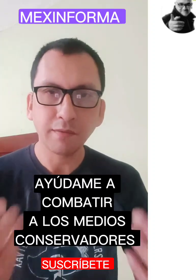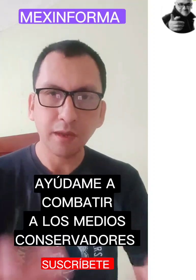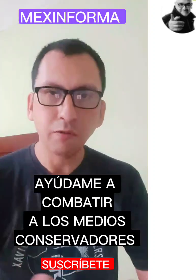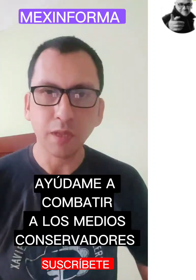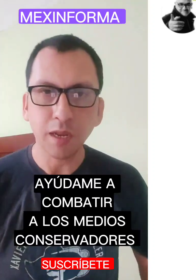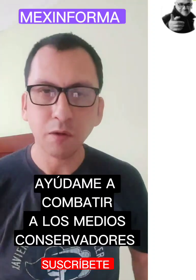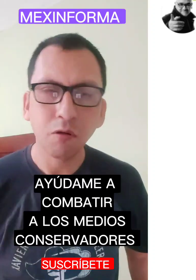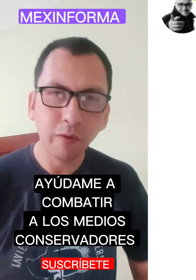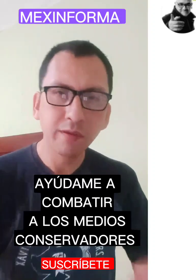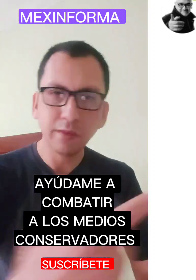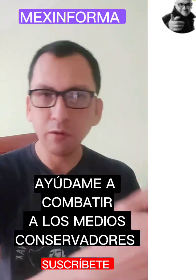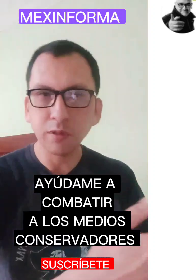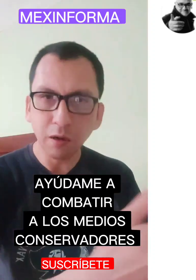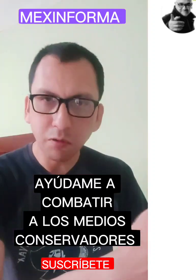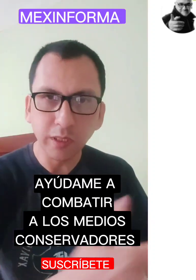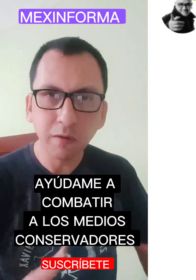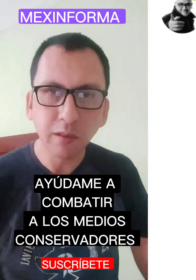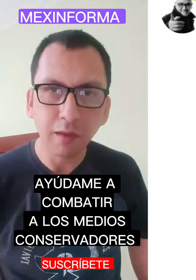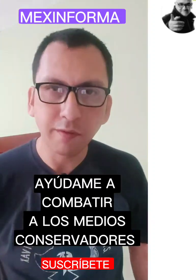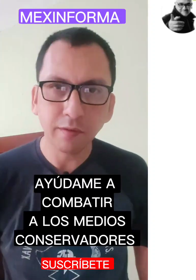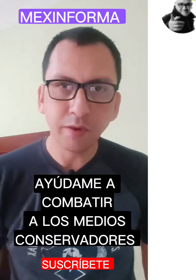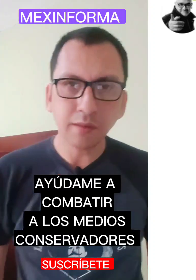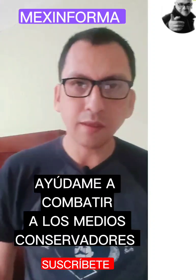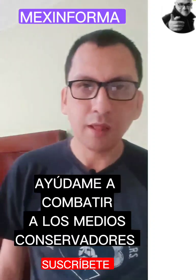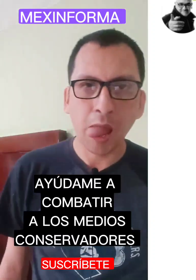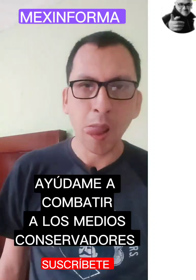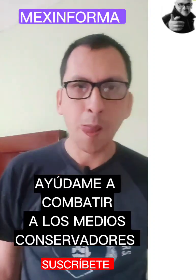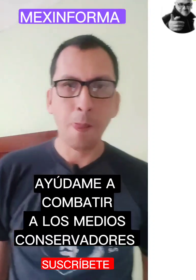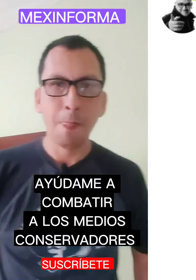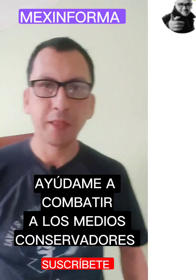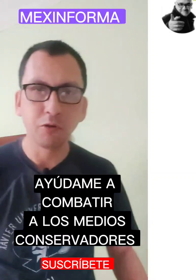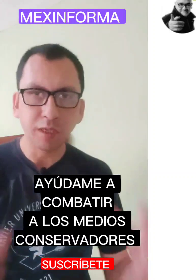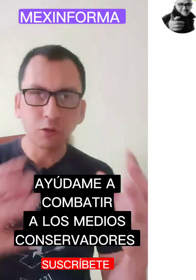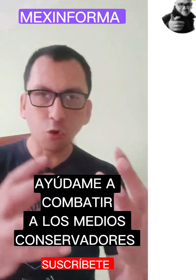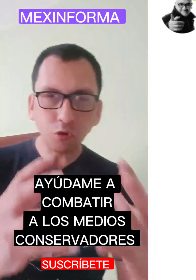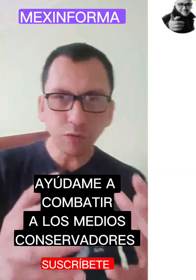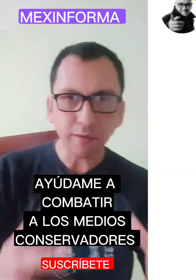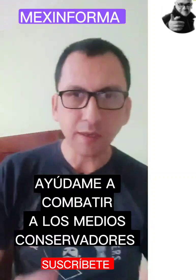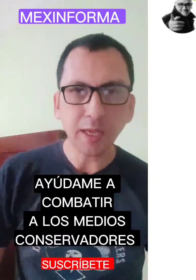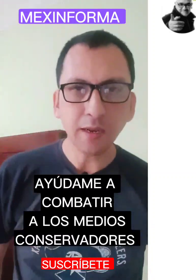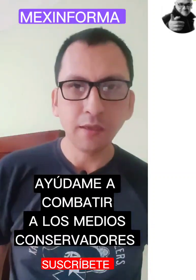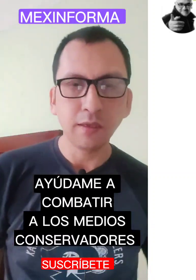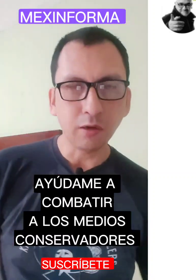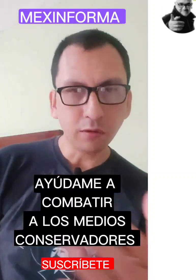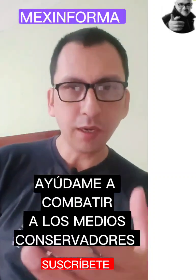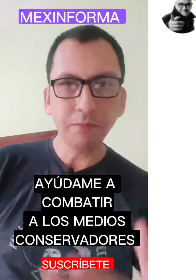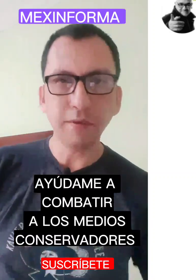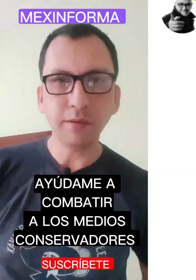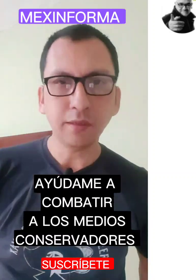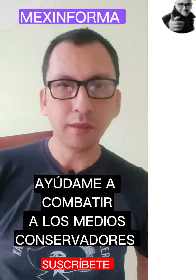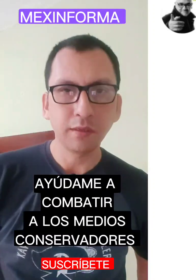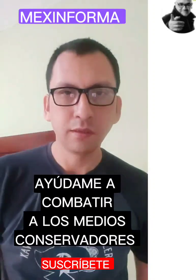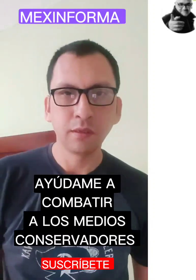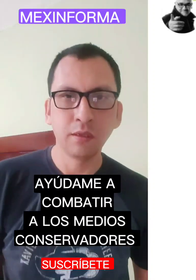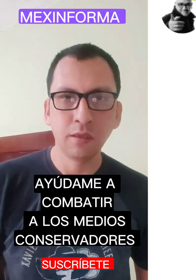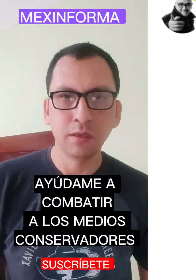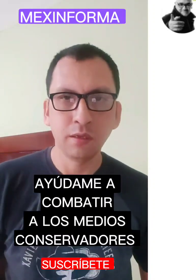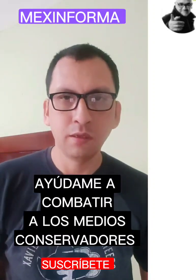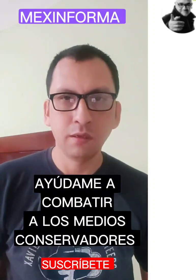Me piden que sea neutral. ¿Cómo voy a ser neutral cuando tengo a Televisa enfrente? Que usa todo su arsenal en contra del